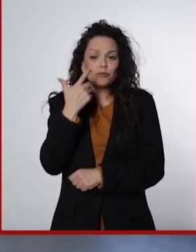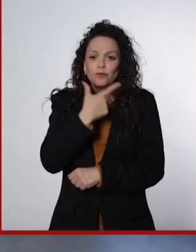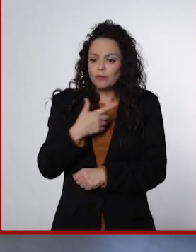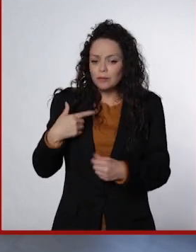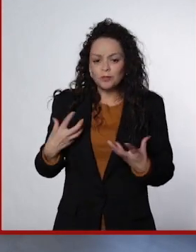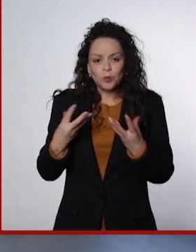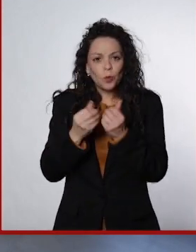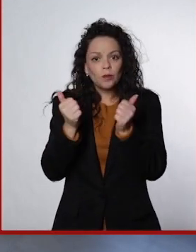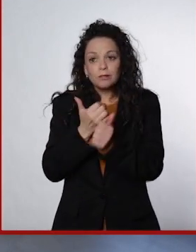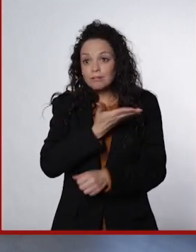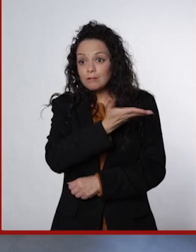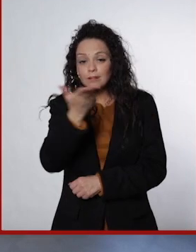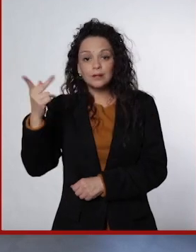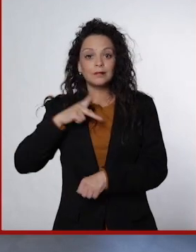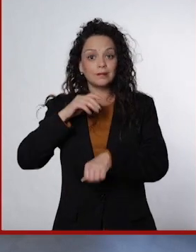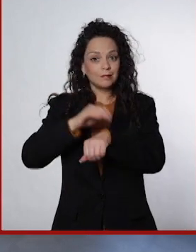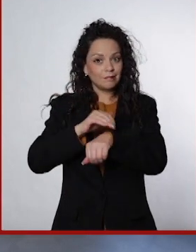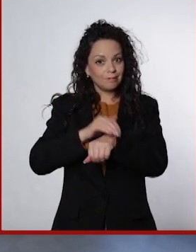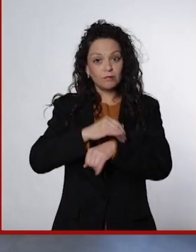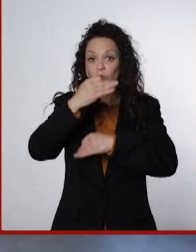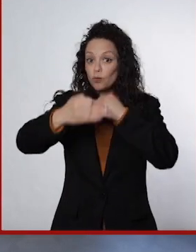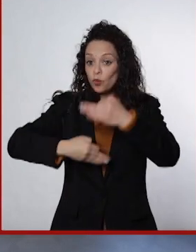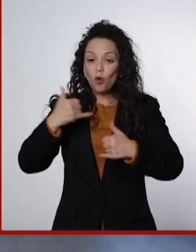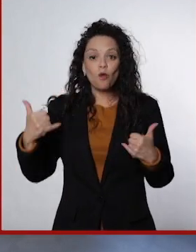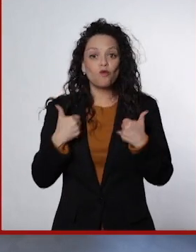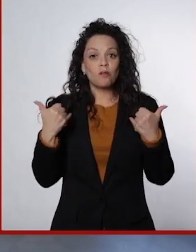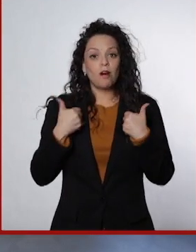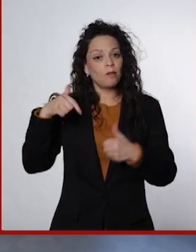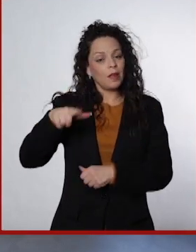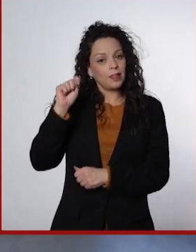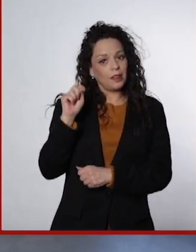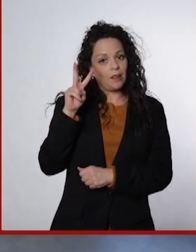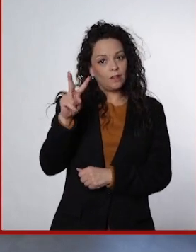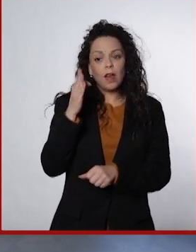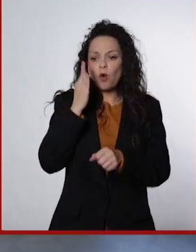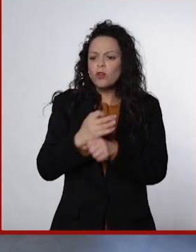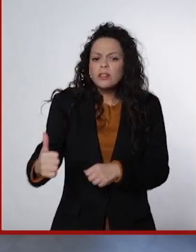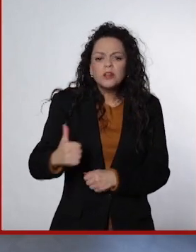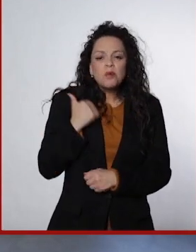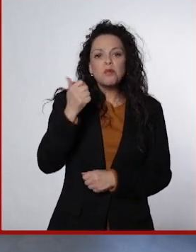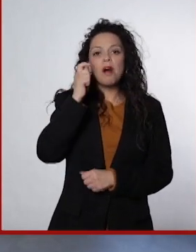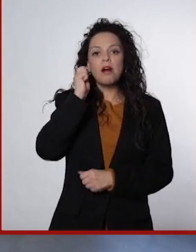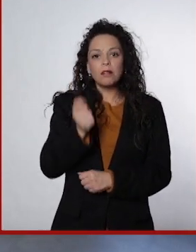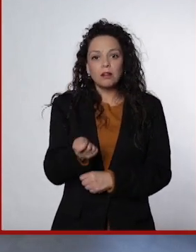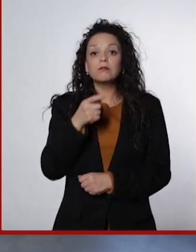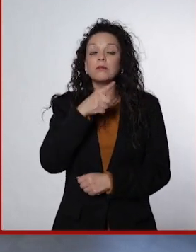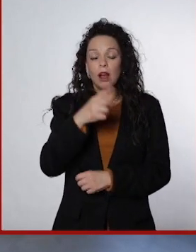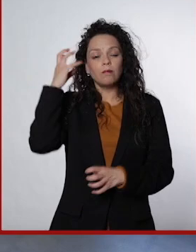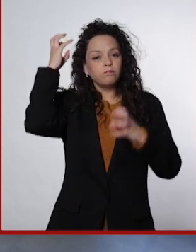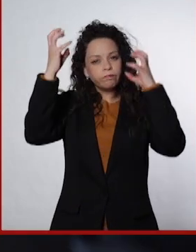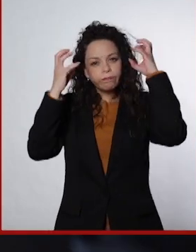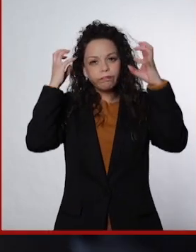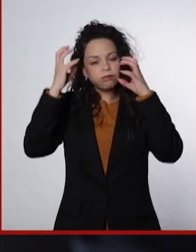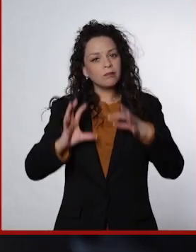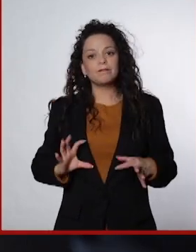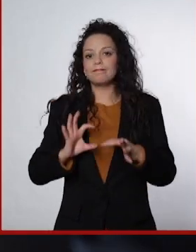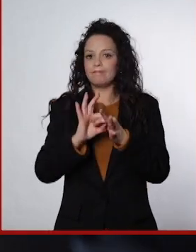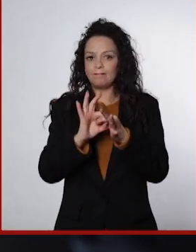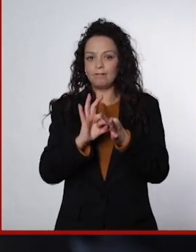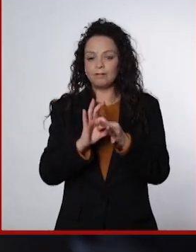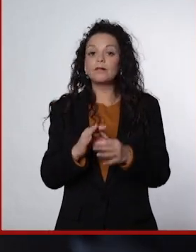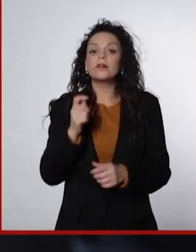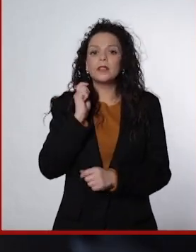nuestros amigos y amigas, todos ellos jóvenes en TV. Vamos a aprovechar esta experiencia que promete reflexiones profundas. De